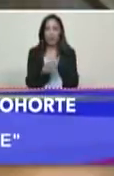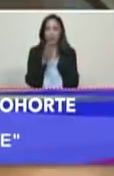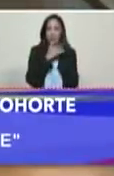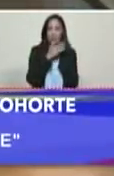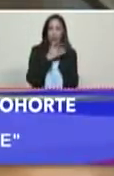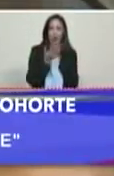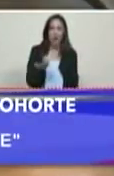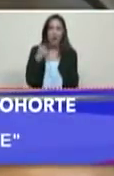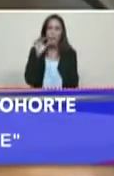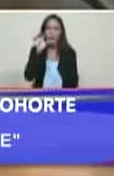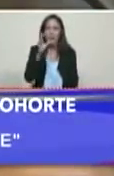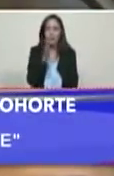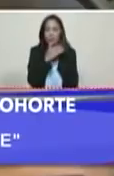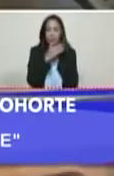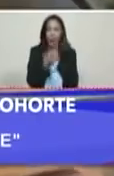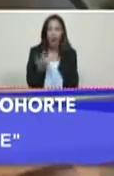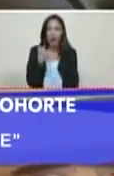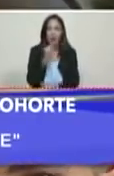Uno.